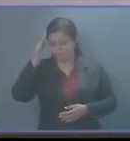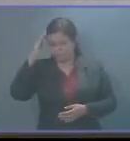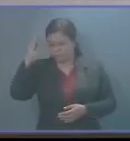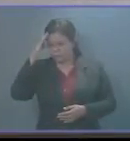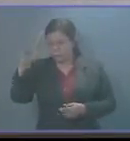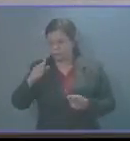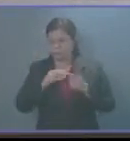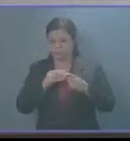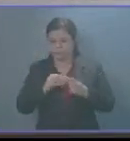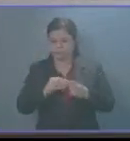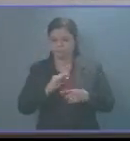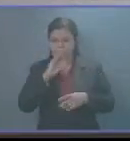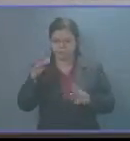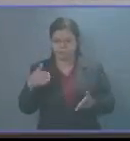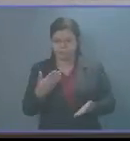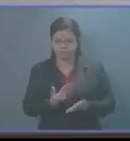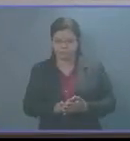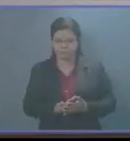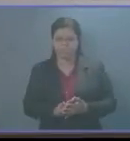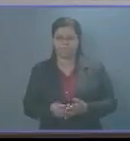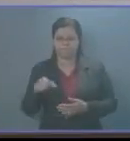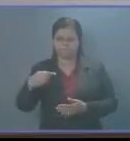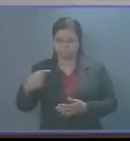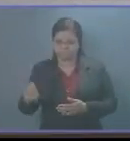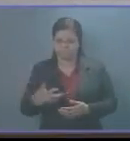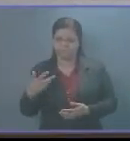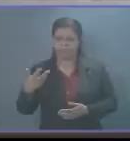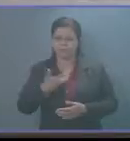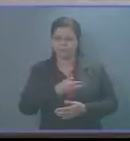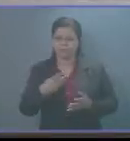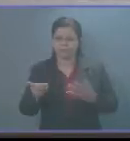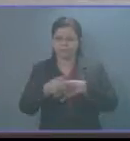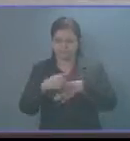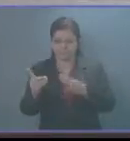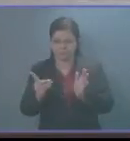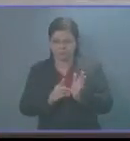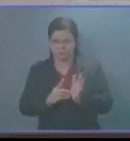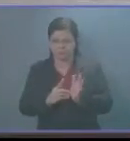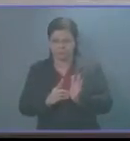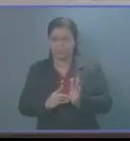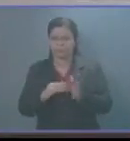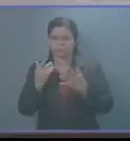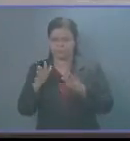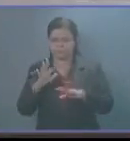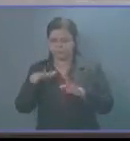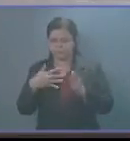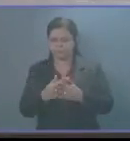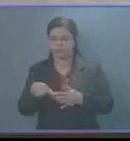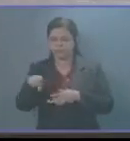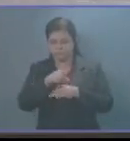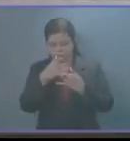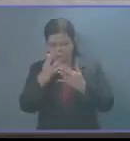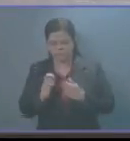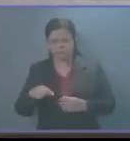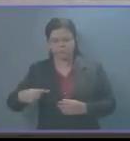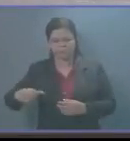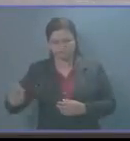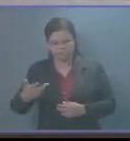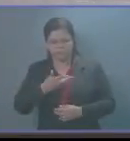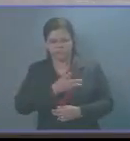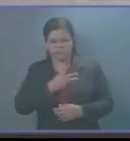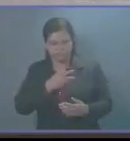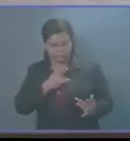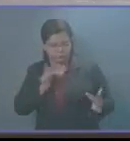fraterno. Siempre contarán con esa diputada para lo que ustedes estimen conveniente. Siempre hemos estado de cerca.